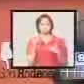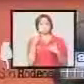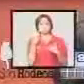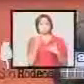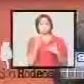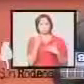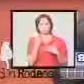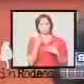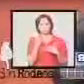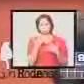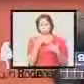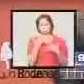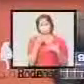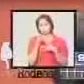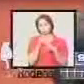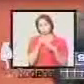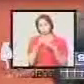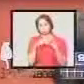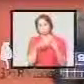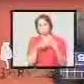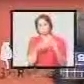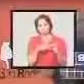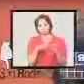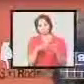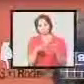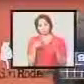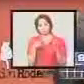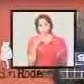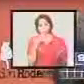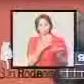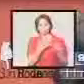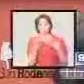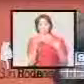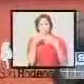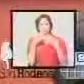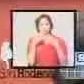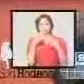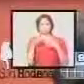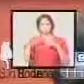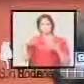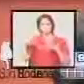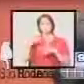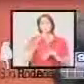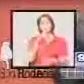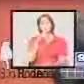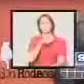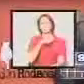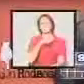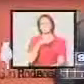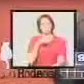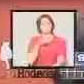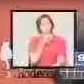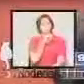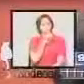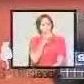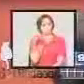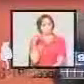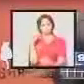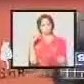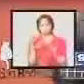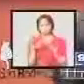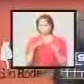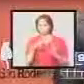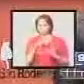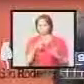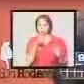fondos son fondos con condiciones muy especiales. Queremos darle oportunidad a las personas que realmente no tienen ninguna casa de habitación,